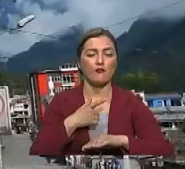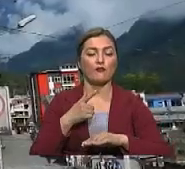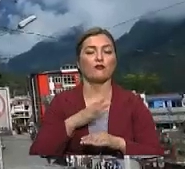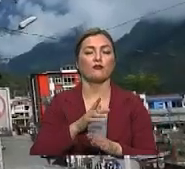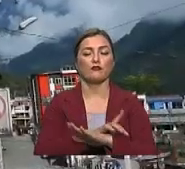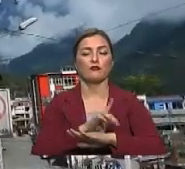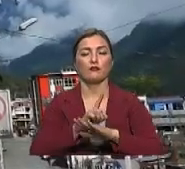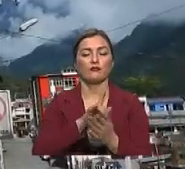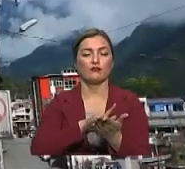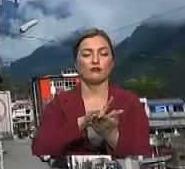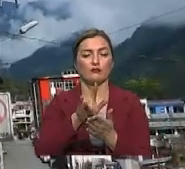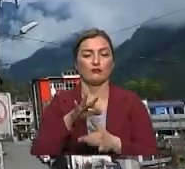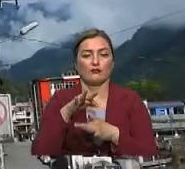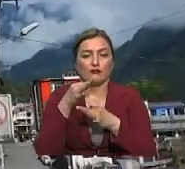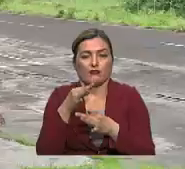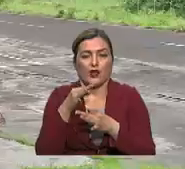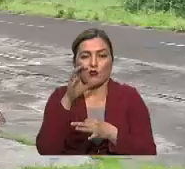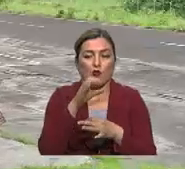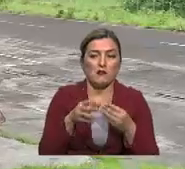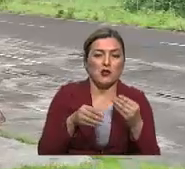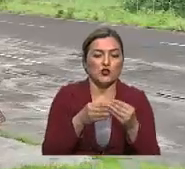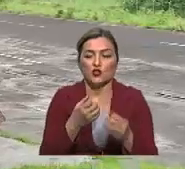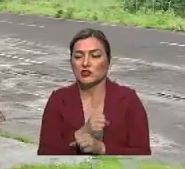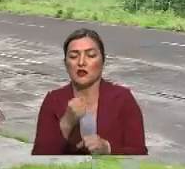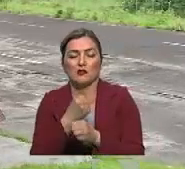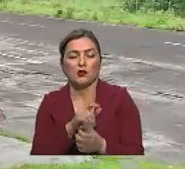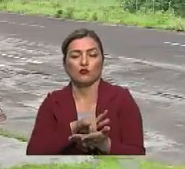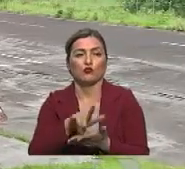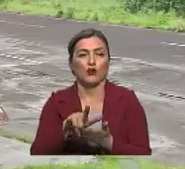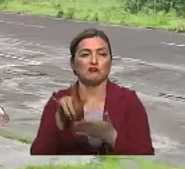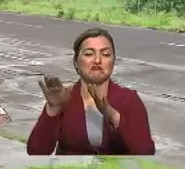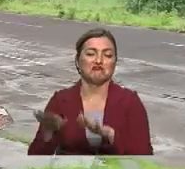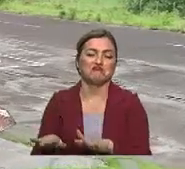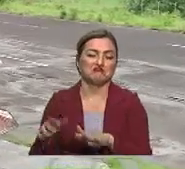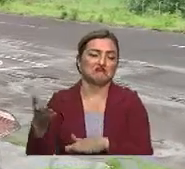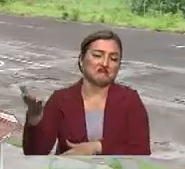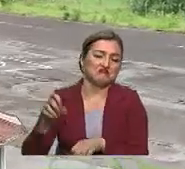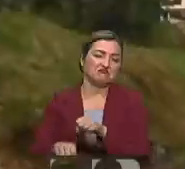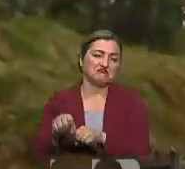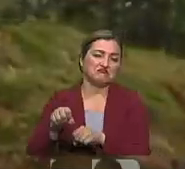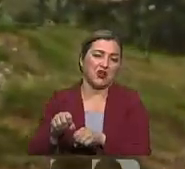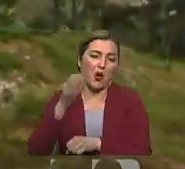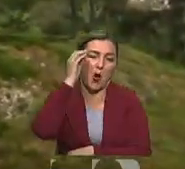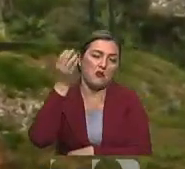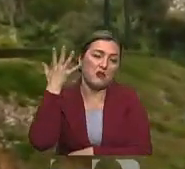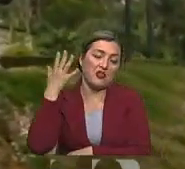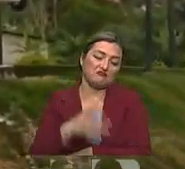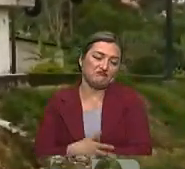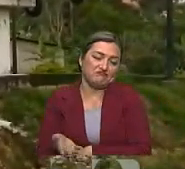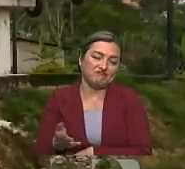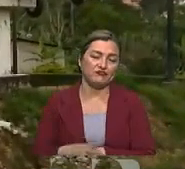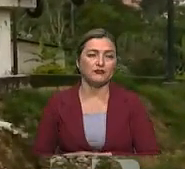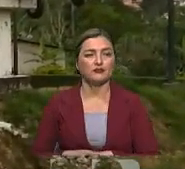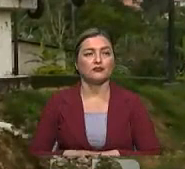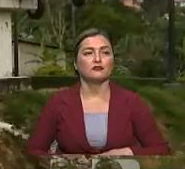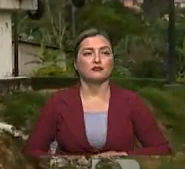Civil no busquen una manera para rescatar esta inversión, el aeropuerto de Cumbaraza podría quedar para la historia. En la provincia de